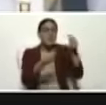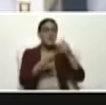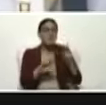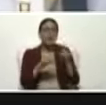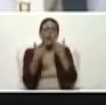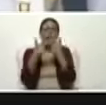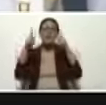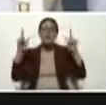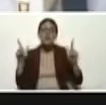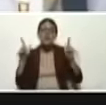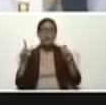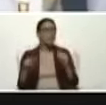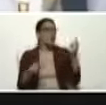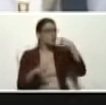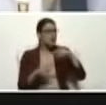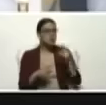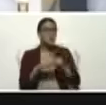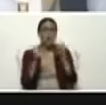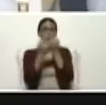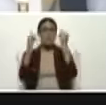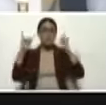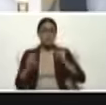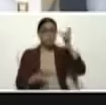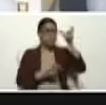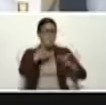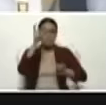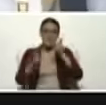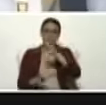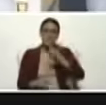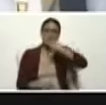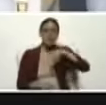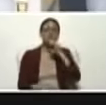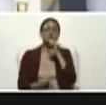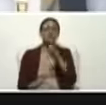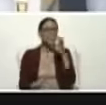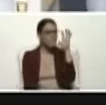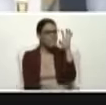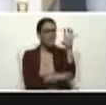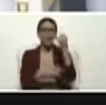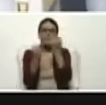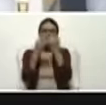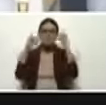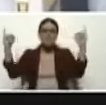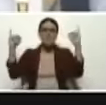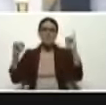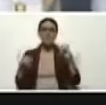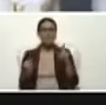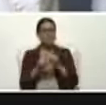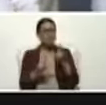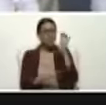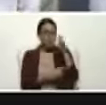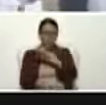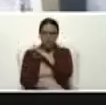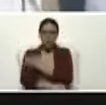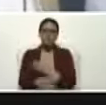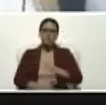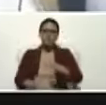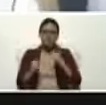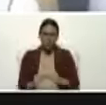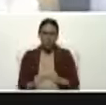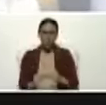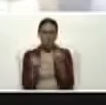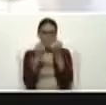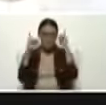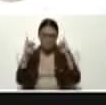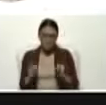comandante Hugo Chávez, la independencia. Somos una patria libre, soberana, independiente